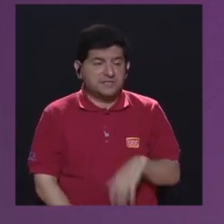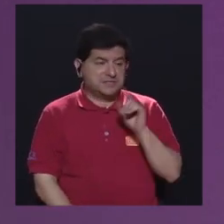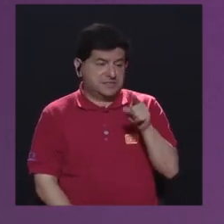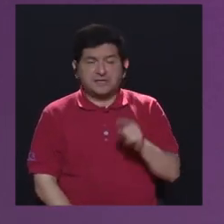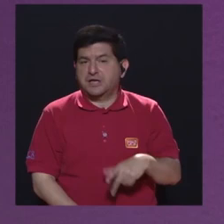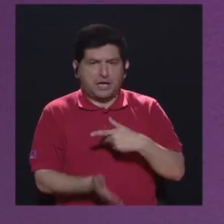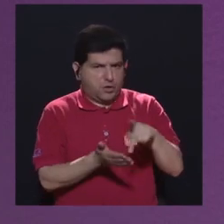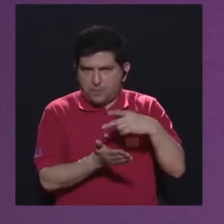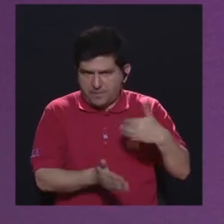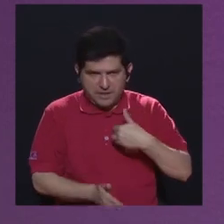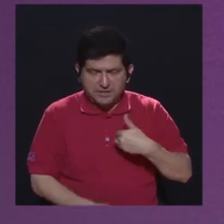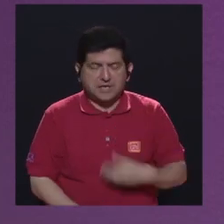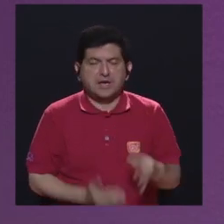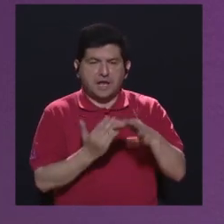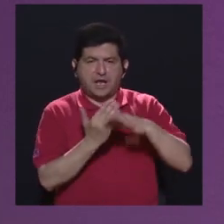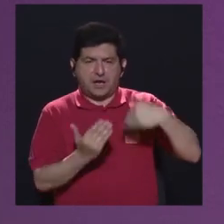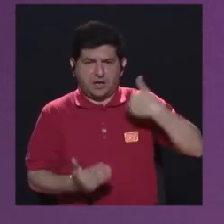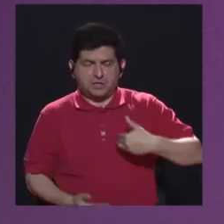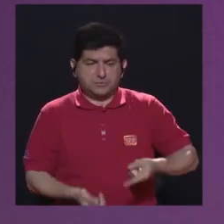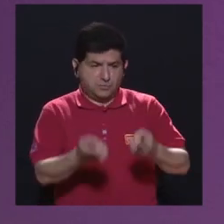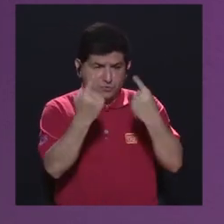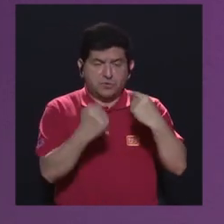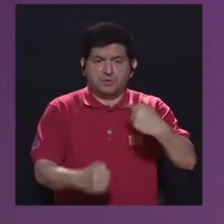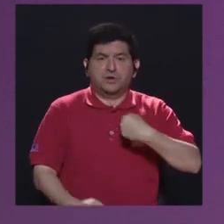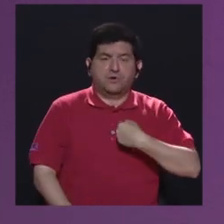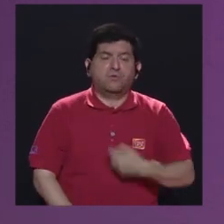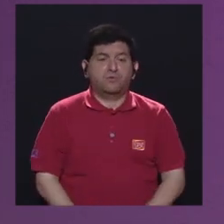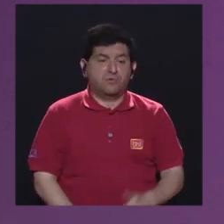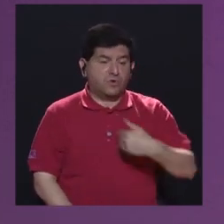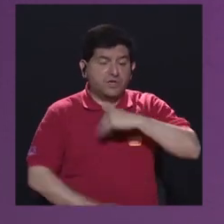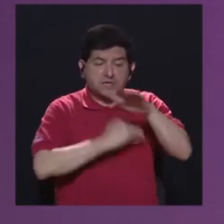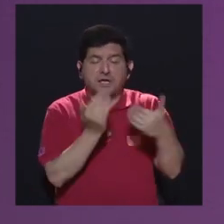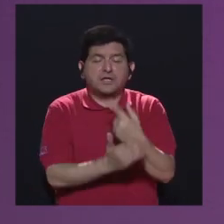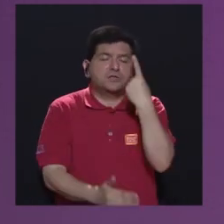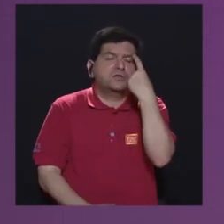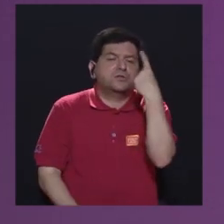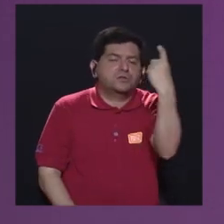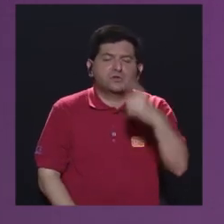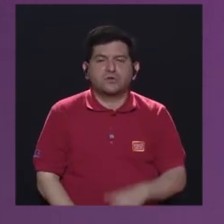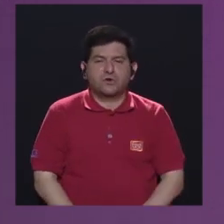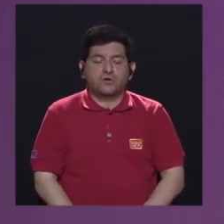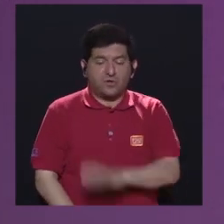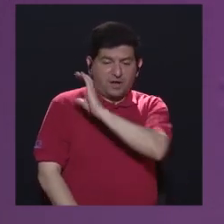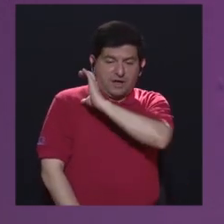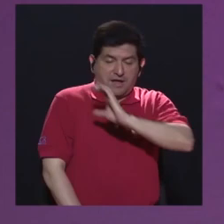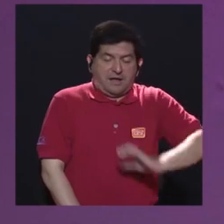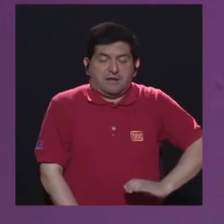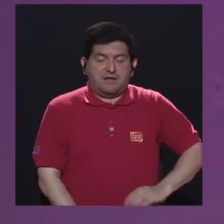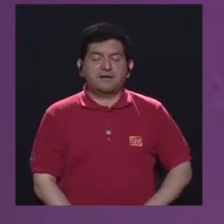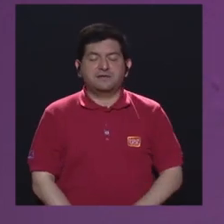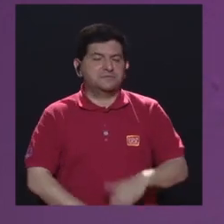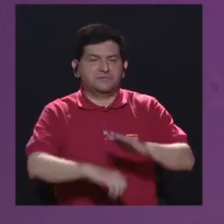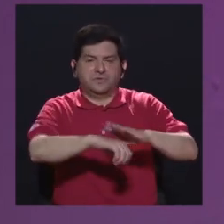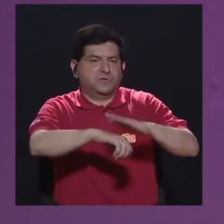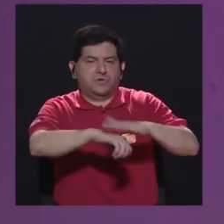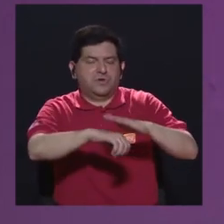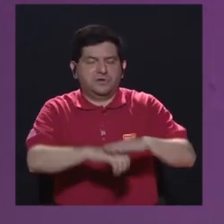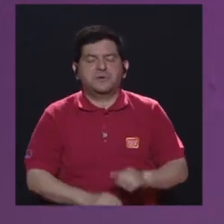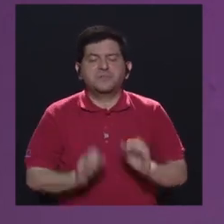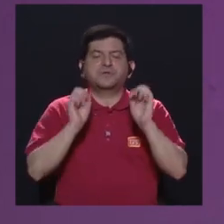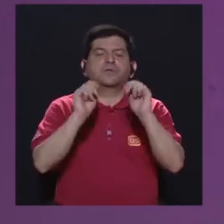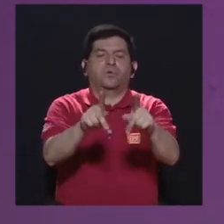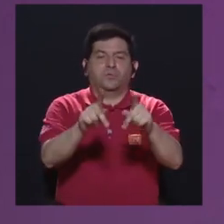pagan, vienen con una y terminan teniendo todas esas fantasías que el cristianismo no les dejó poder